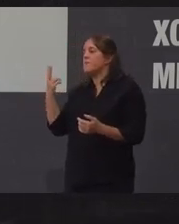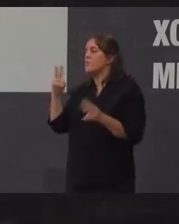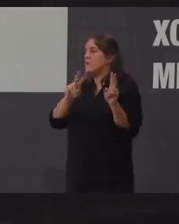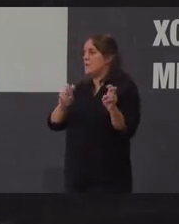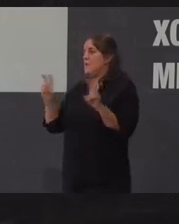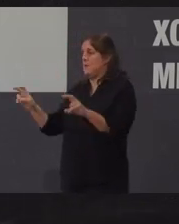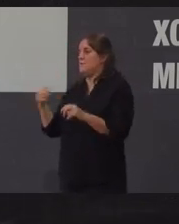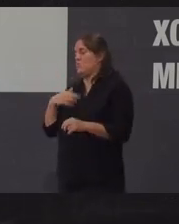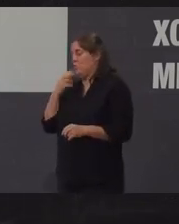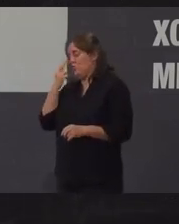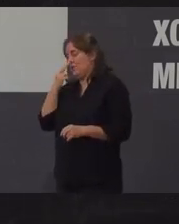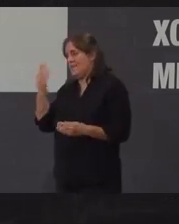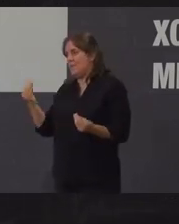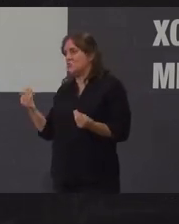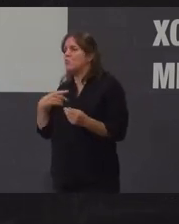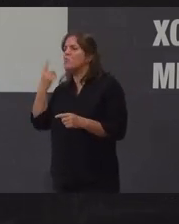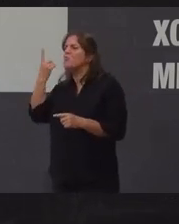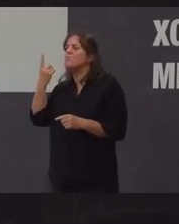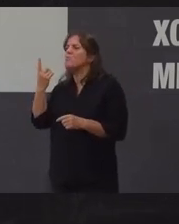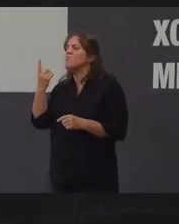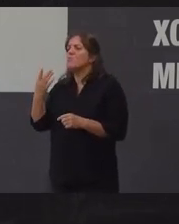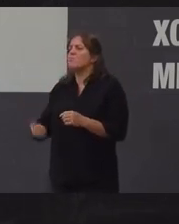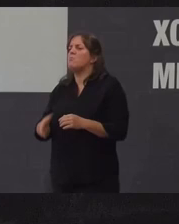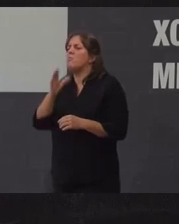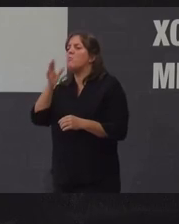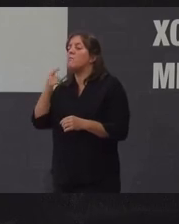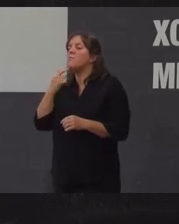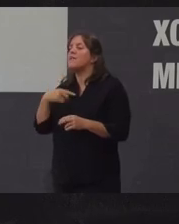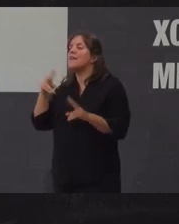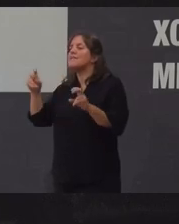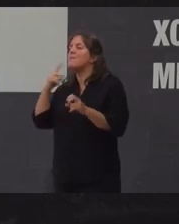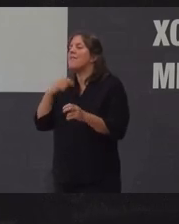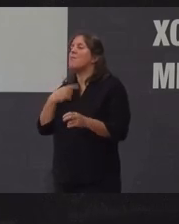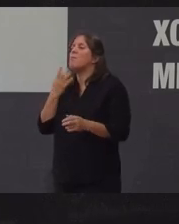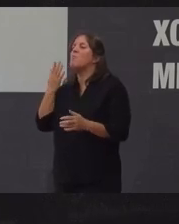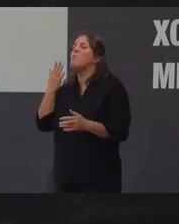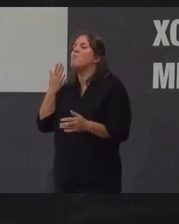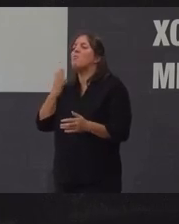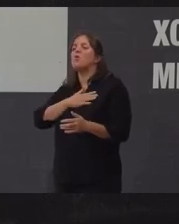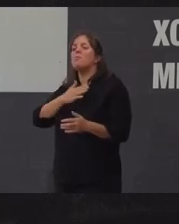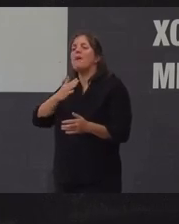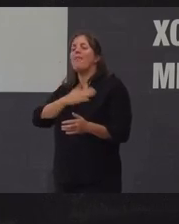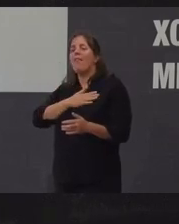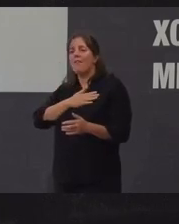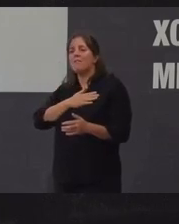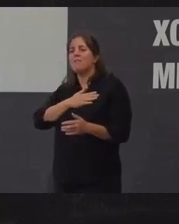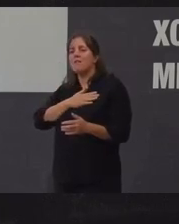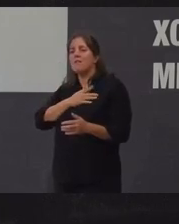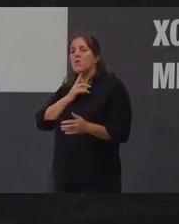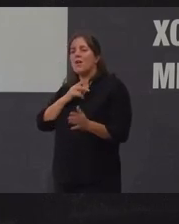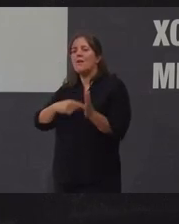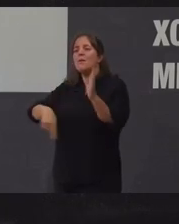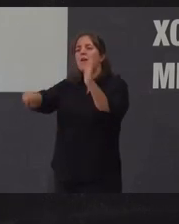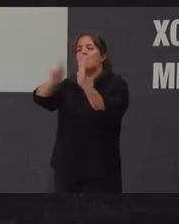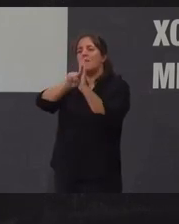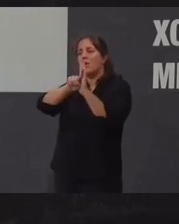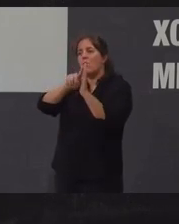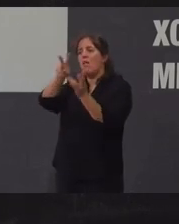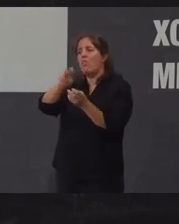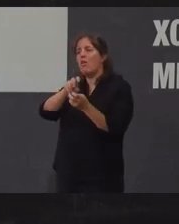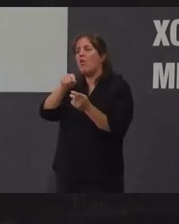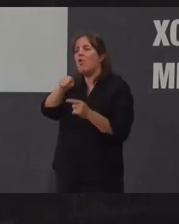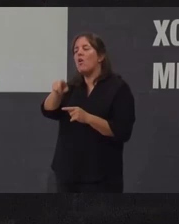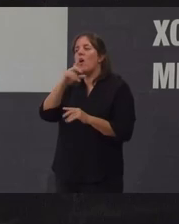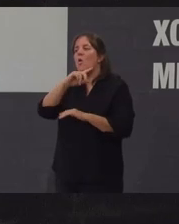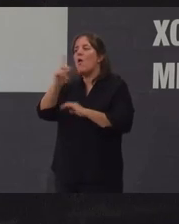dixeches son moi interesantes por unha cuestión. O tema da matriculación de propiedades non ten que ver co franquismo, ten que ver